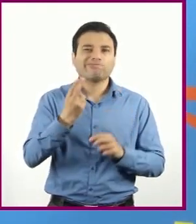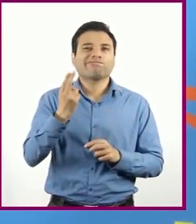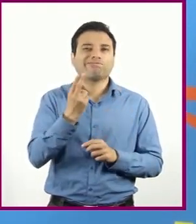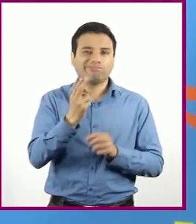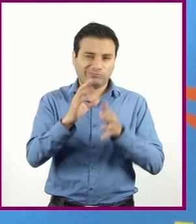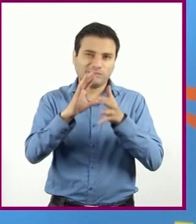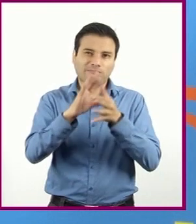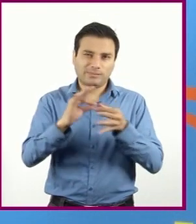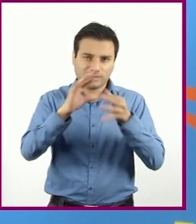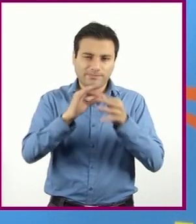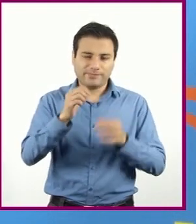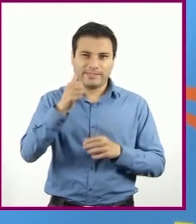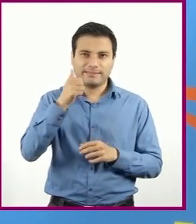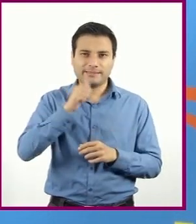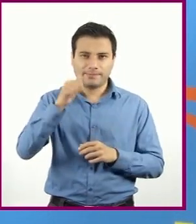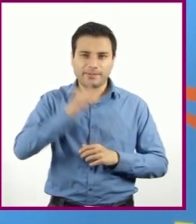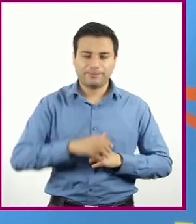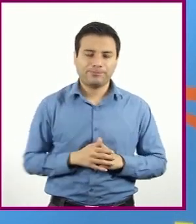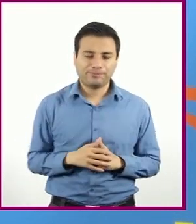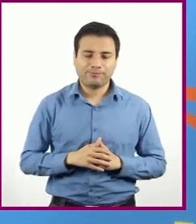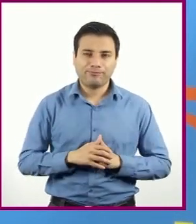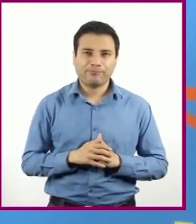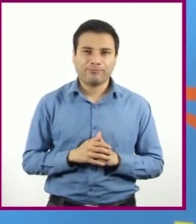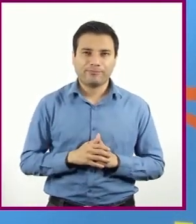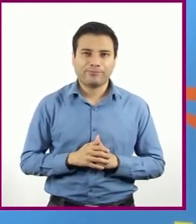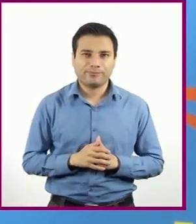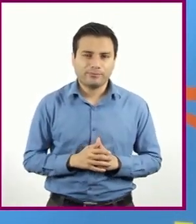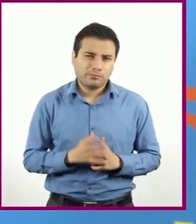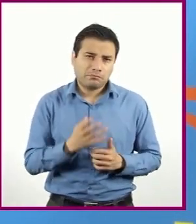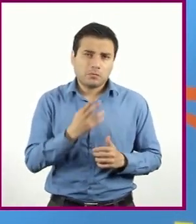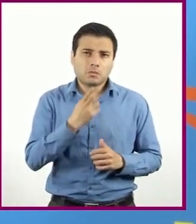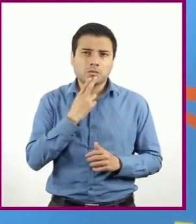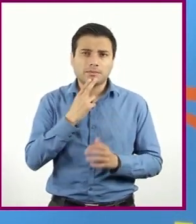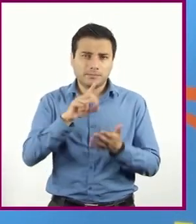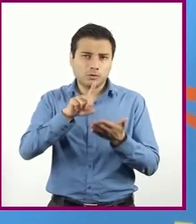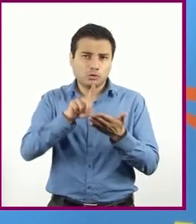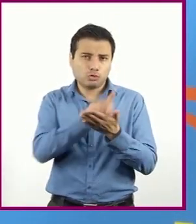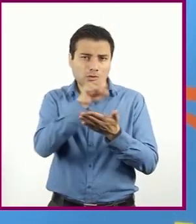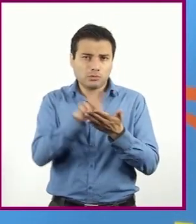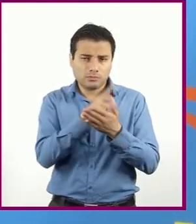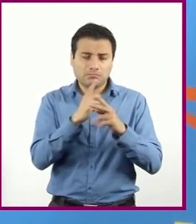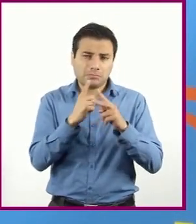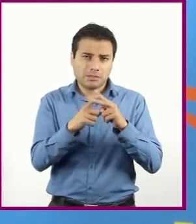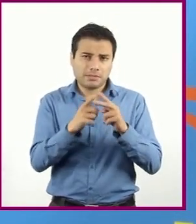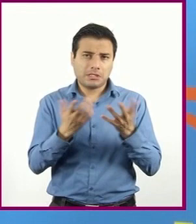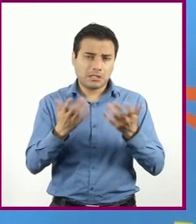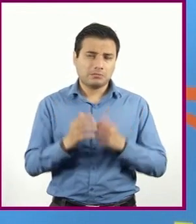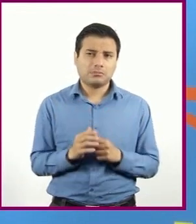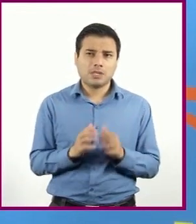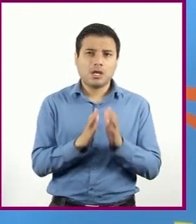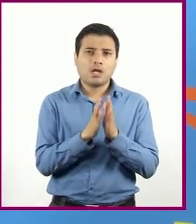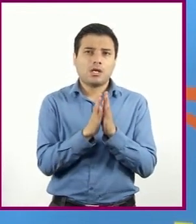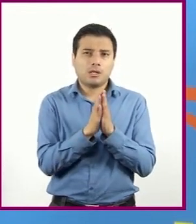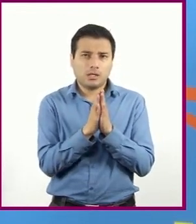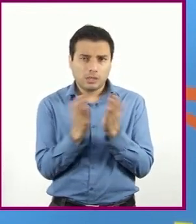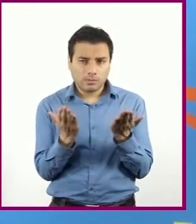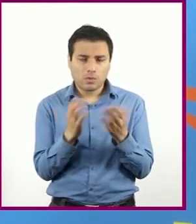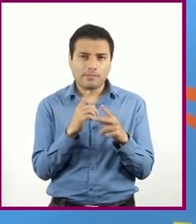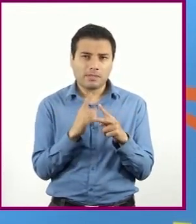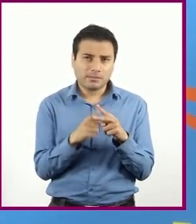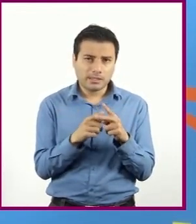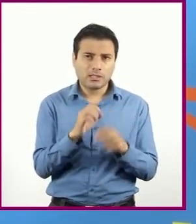desconocidos, generalmente buscamos su significado en un diccionario de matemáticas, en nuestros libros de texto o en otro